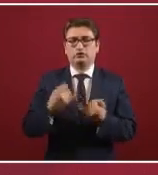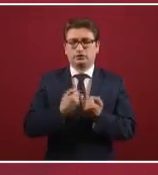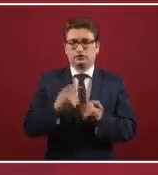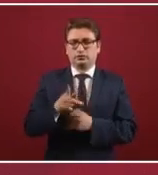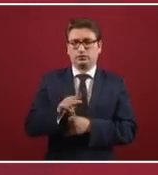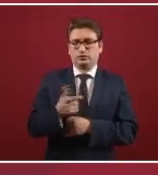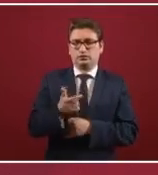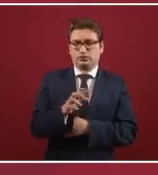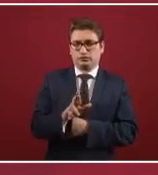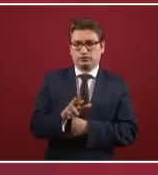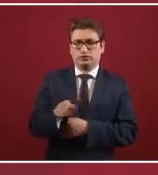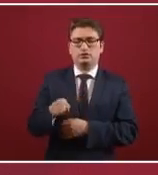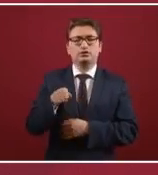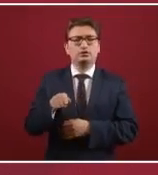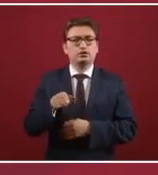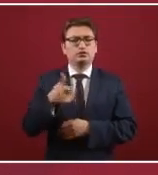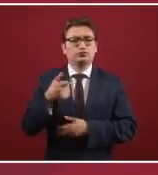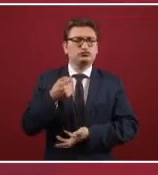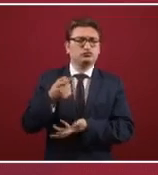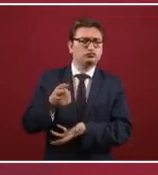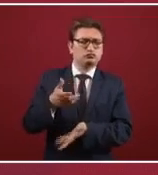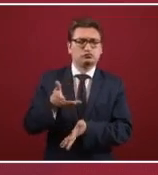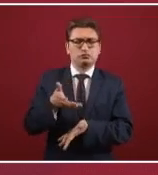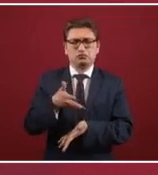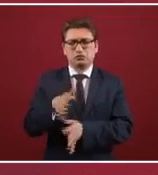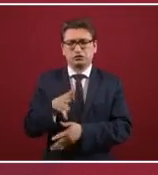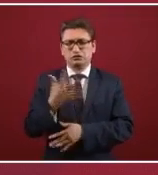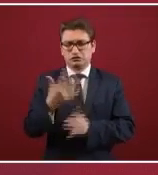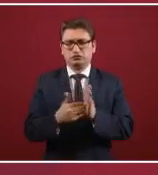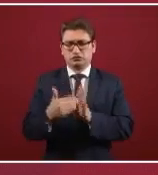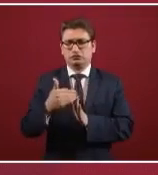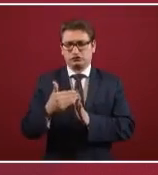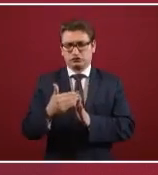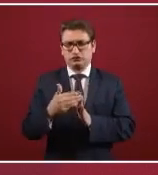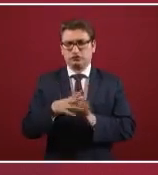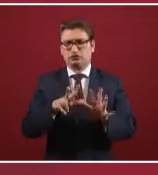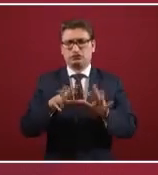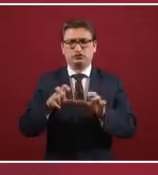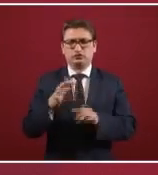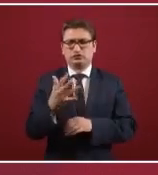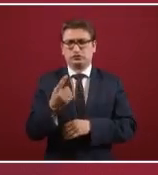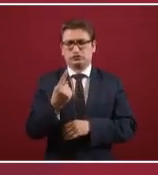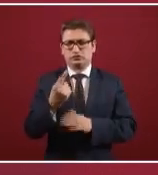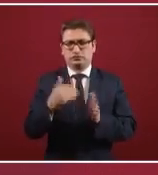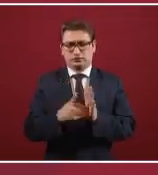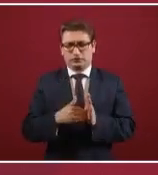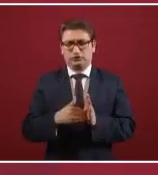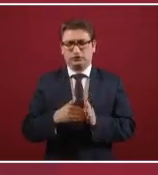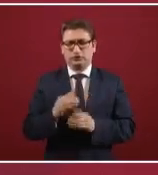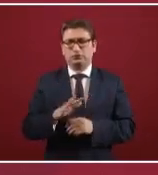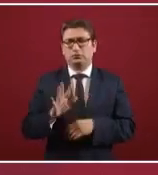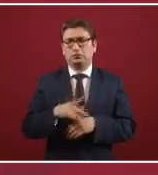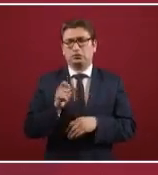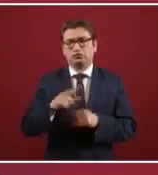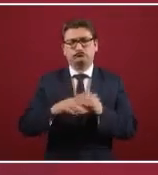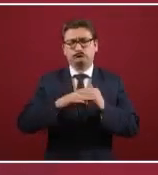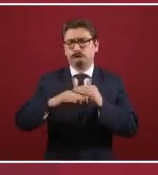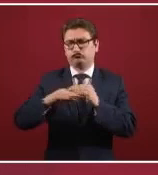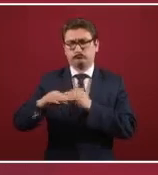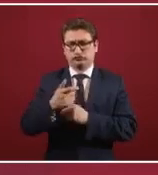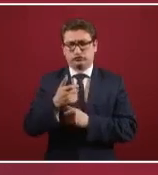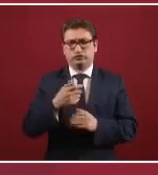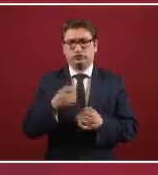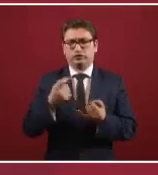para la pgr alrededor de también 5 millones 851 mil porque fueron igual en montos